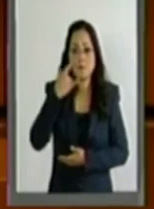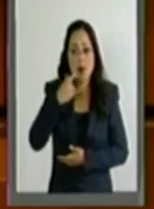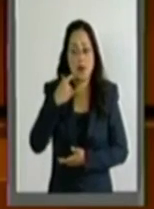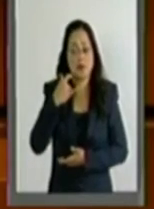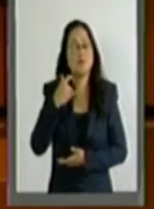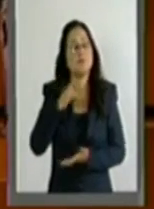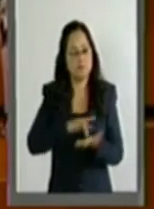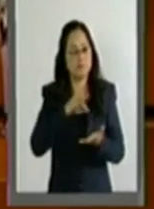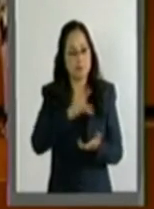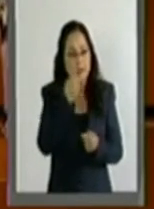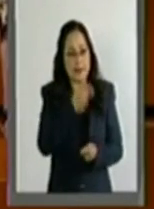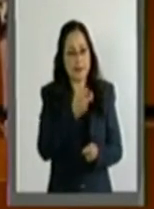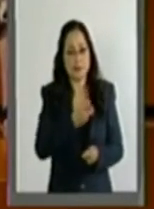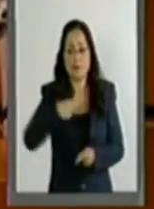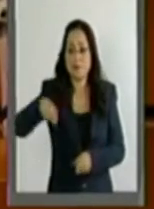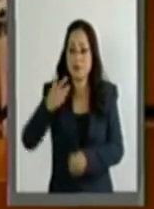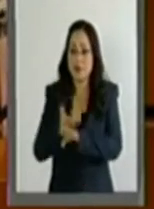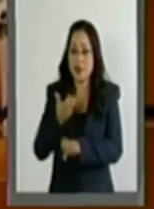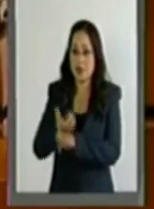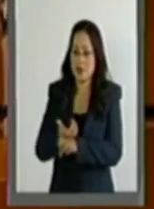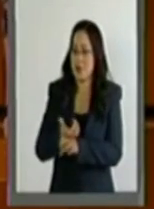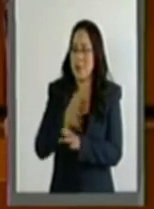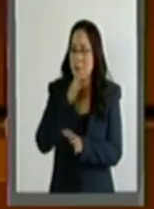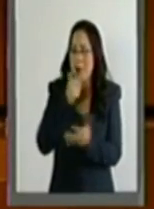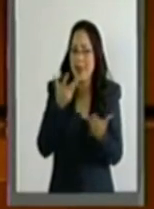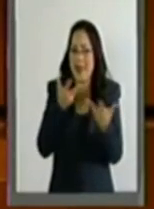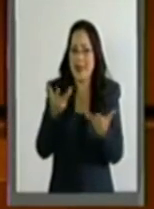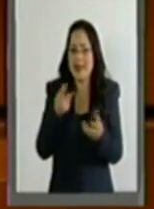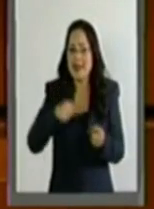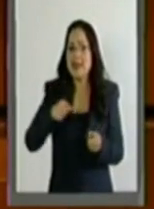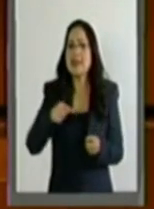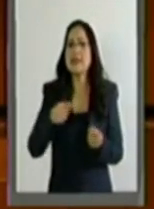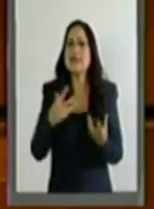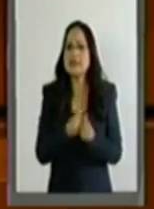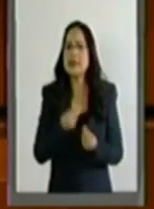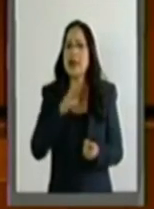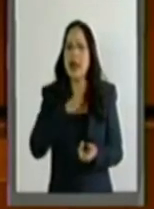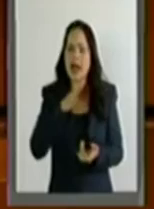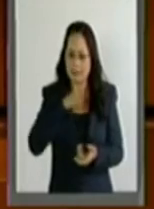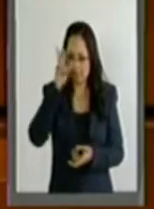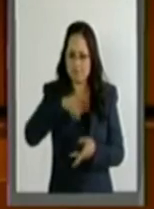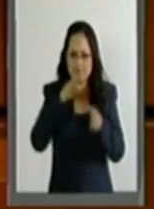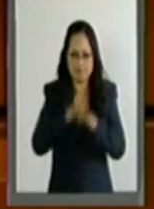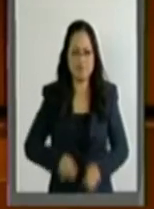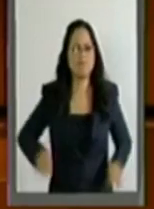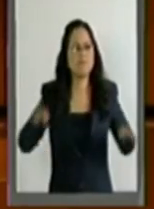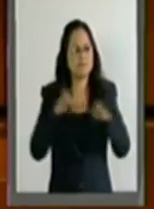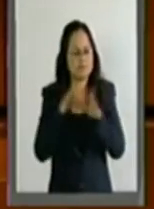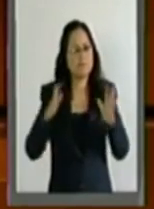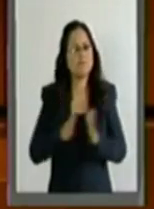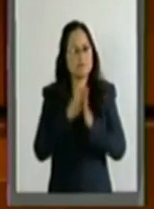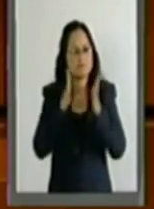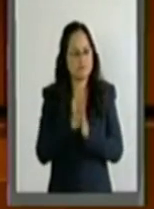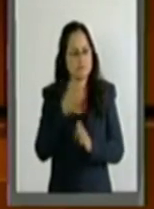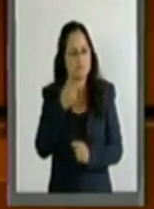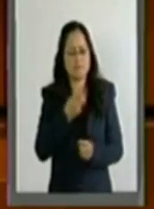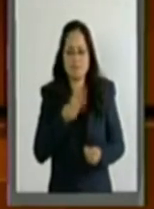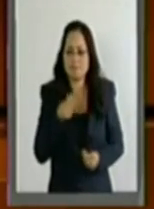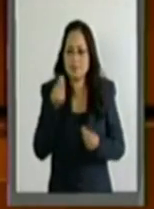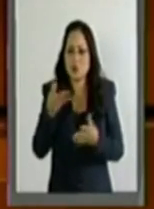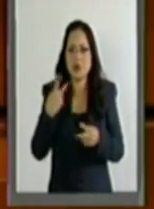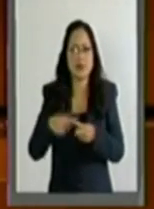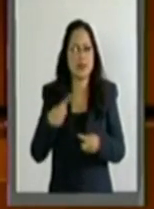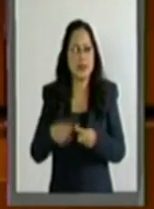Estados Unidos no sería Estados Unidos si no tuviese la fortaleza y la riqueza que le han